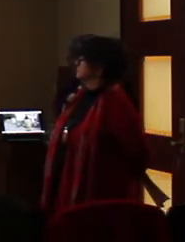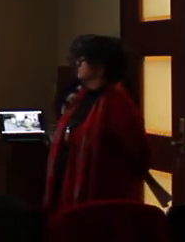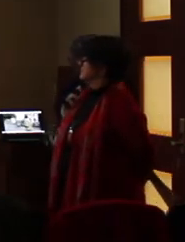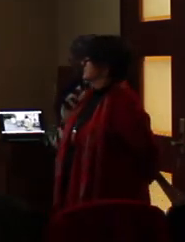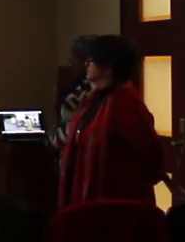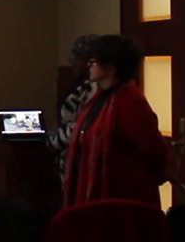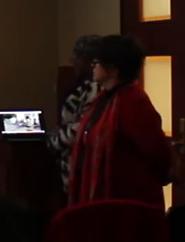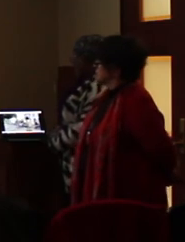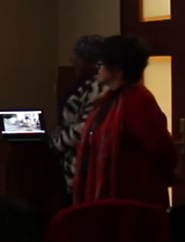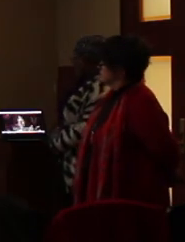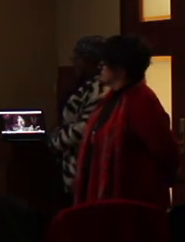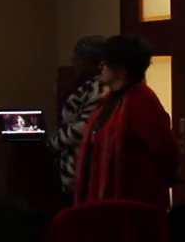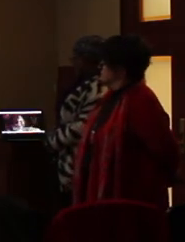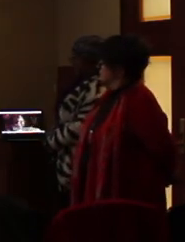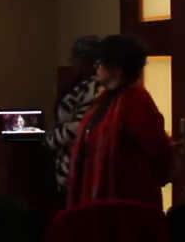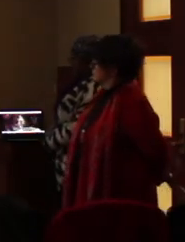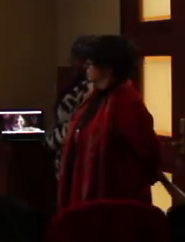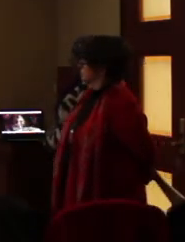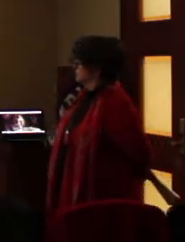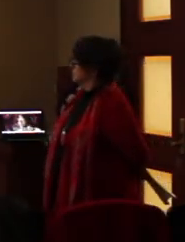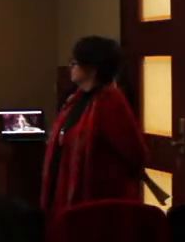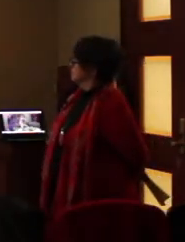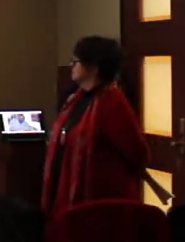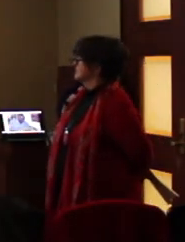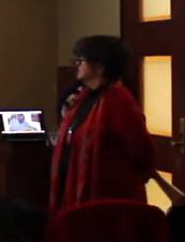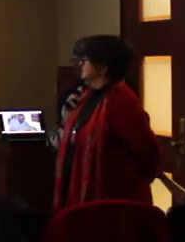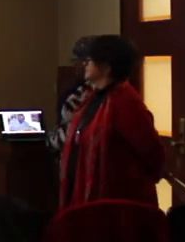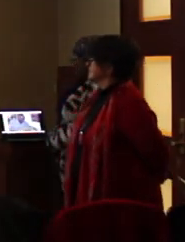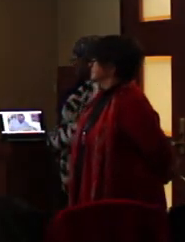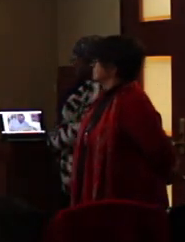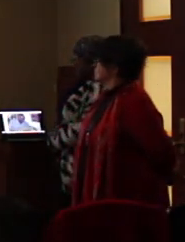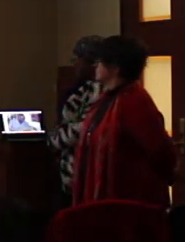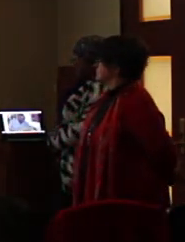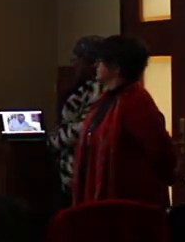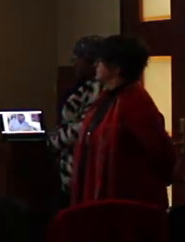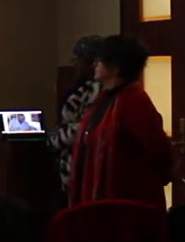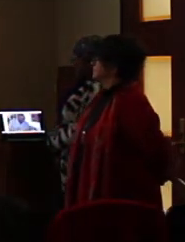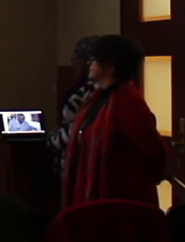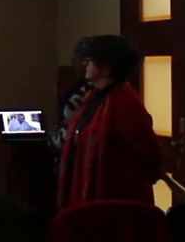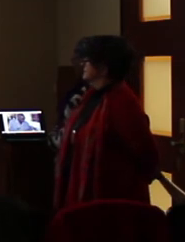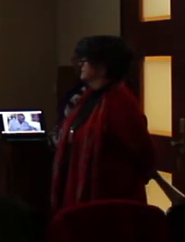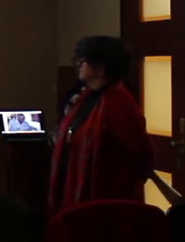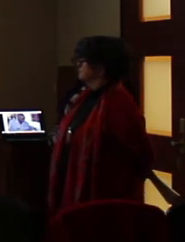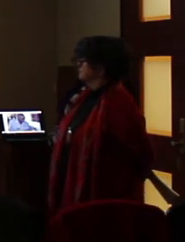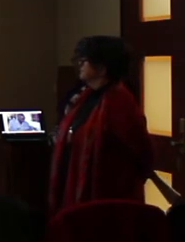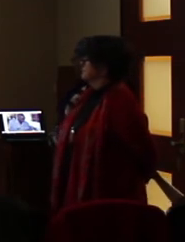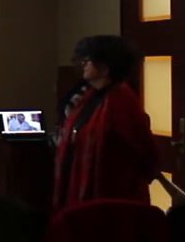Mi padre, además de su trabajo de servicio azucarero, limpiaba zapatos en el pueblo.